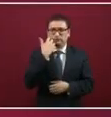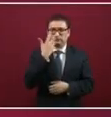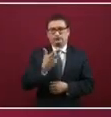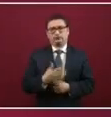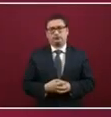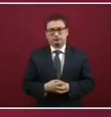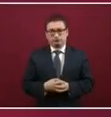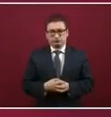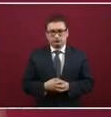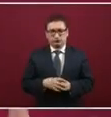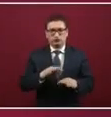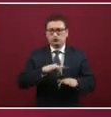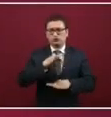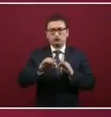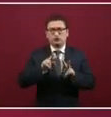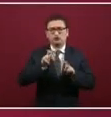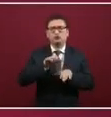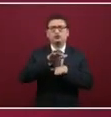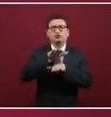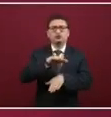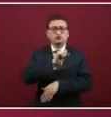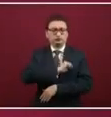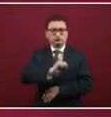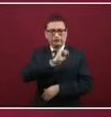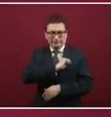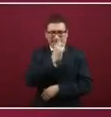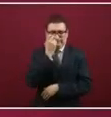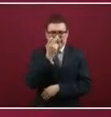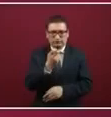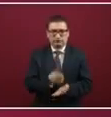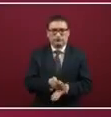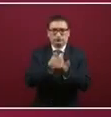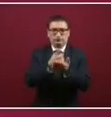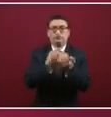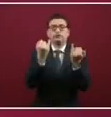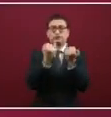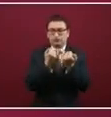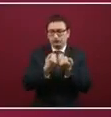Todo lo que tiene que ver con la salud y